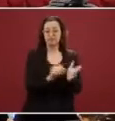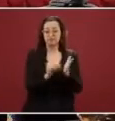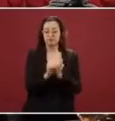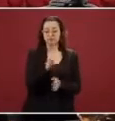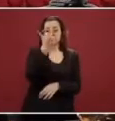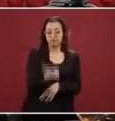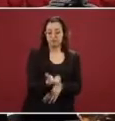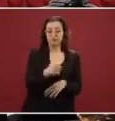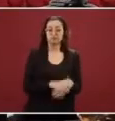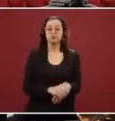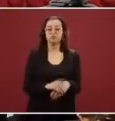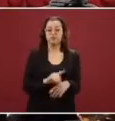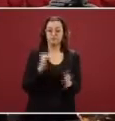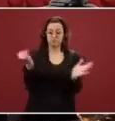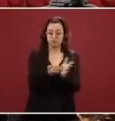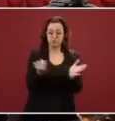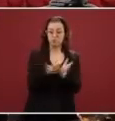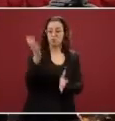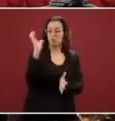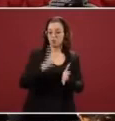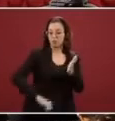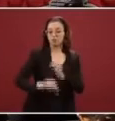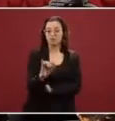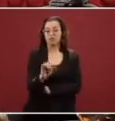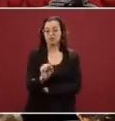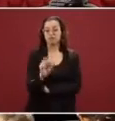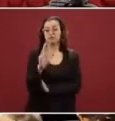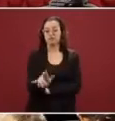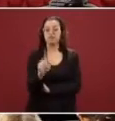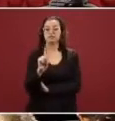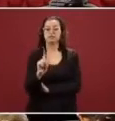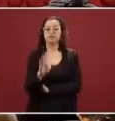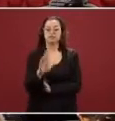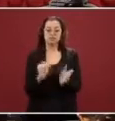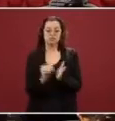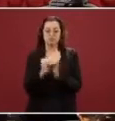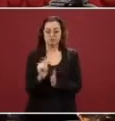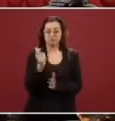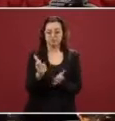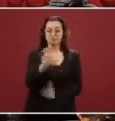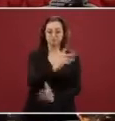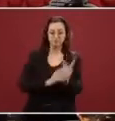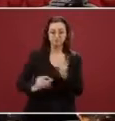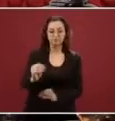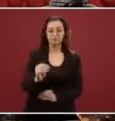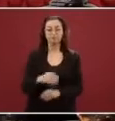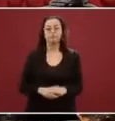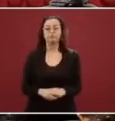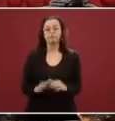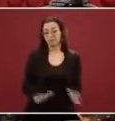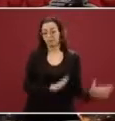y se han retornado a la Federación por concepto de impuestos sobre la renta alrededor de 75 millones de pesos. Por concepto de